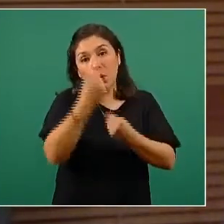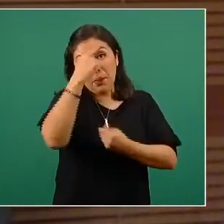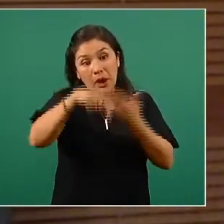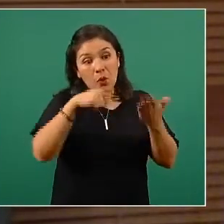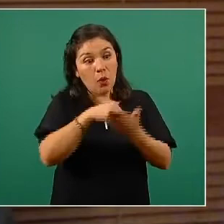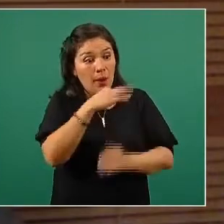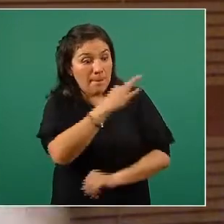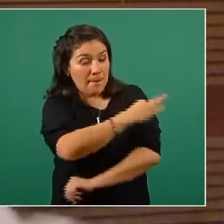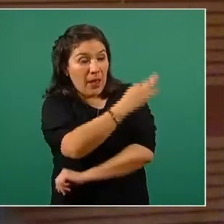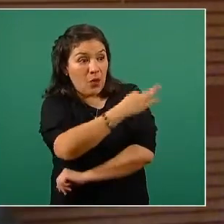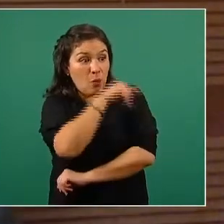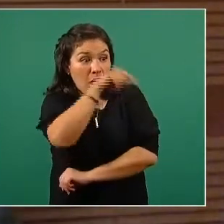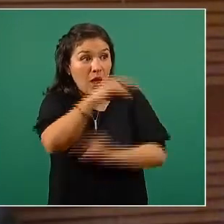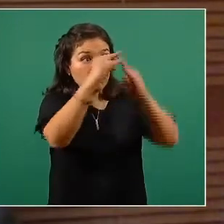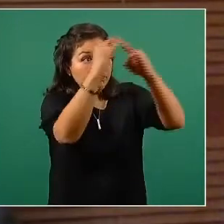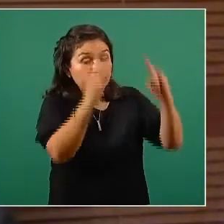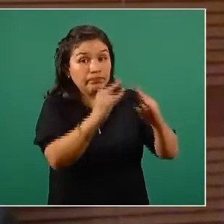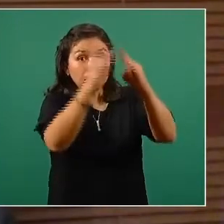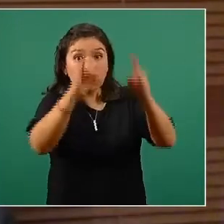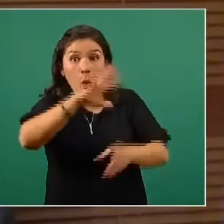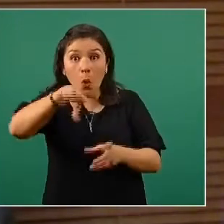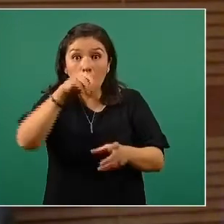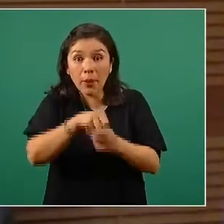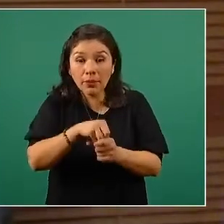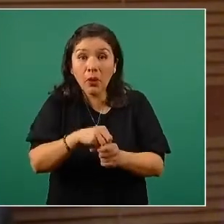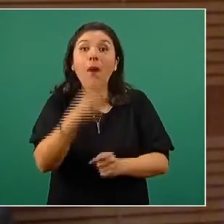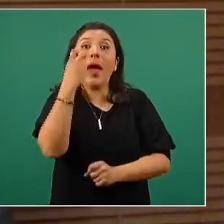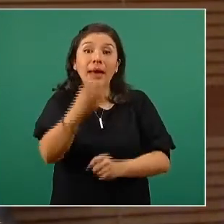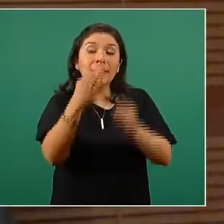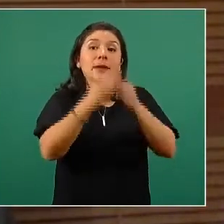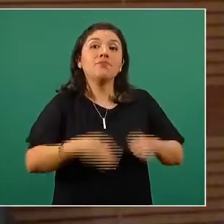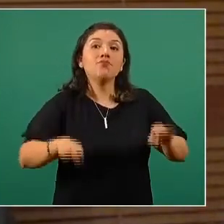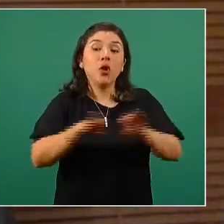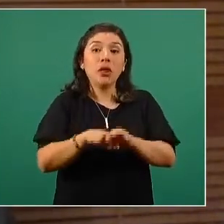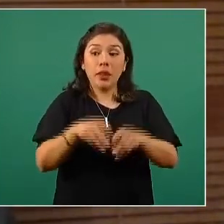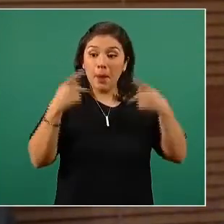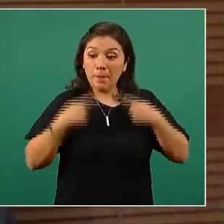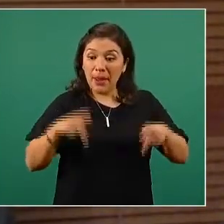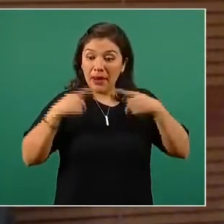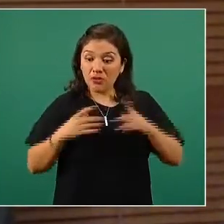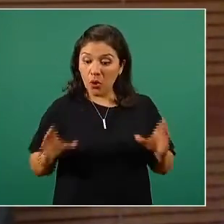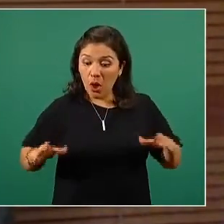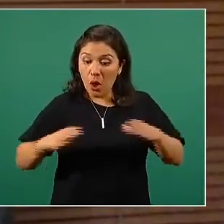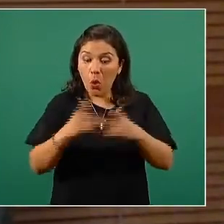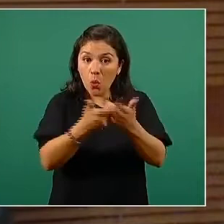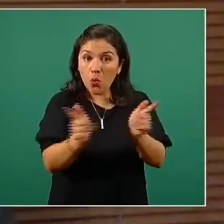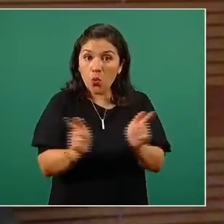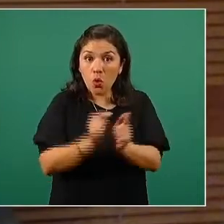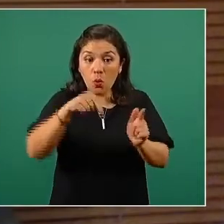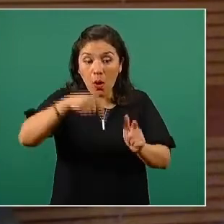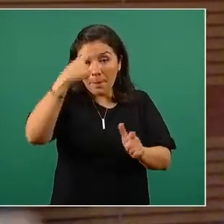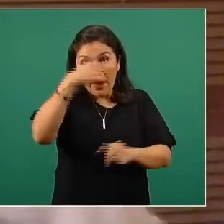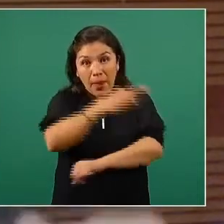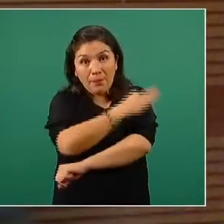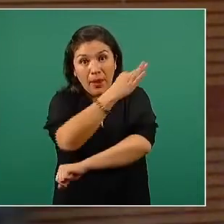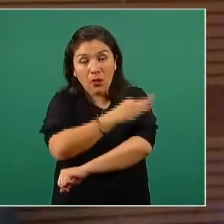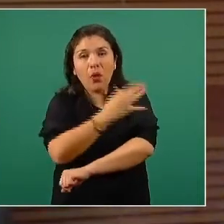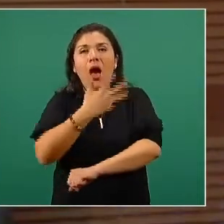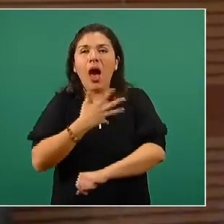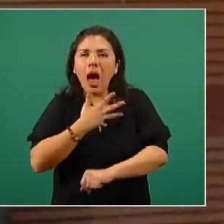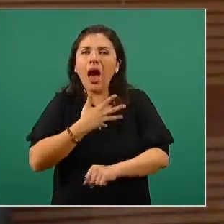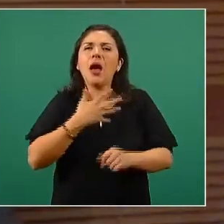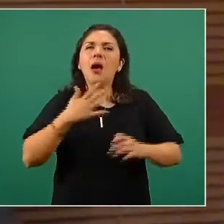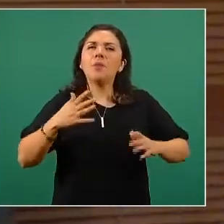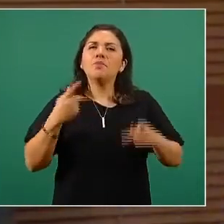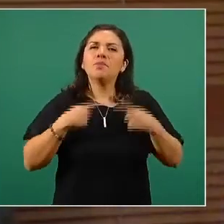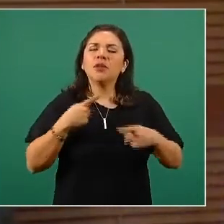vacunación. Es importante que este cuerpo de personas que integra una brigada, donde también tenemos promotores de